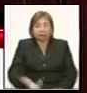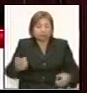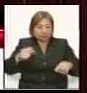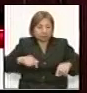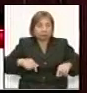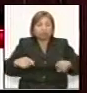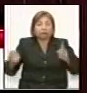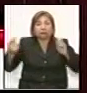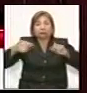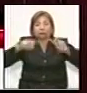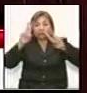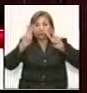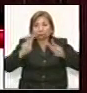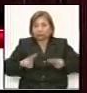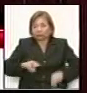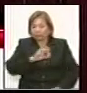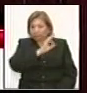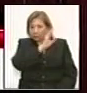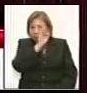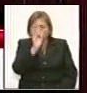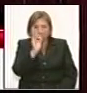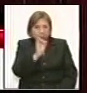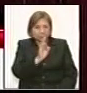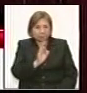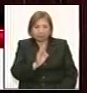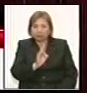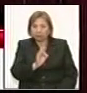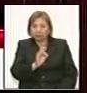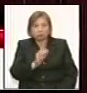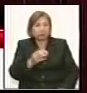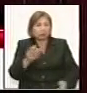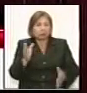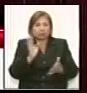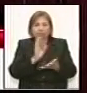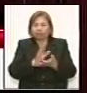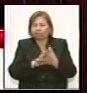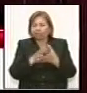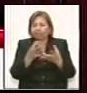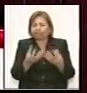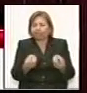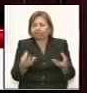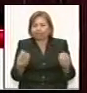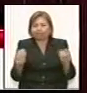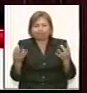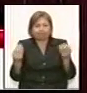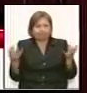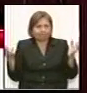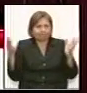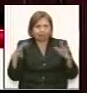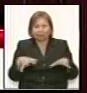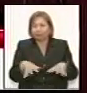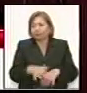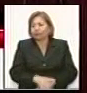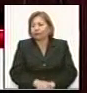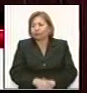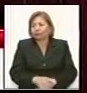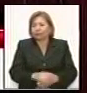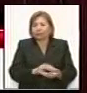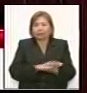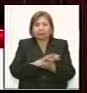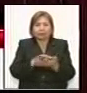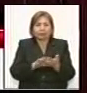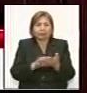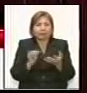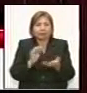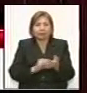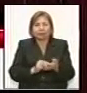inmigración venezolana, pero nunca ha habido una inmigración tan grande, tan desordenada, tan